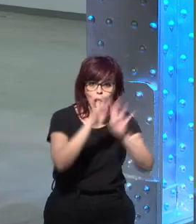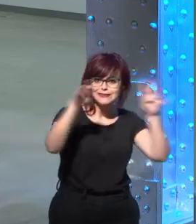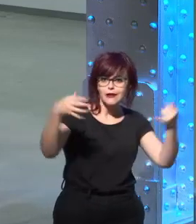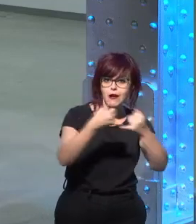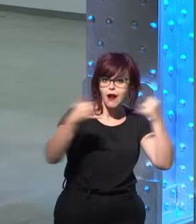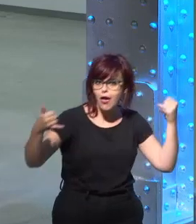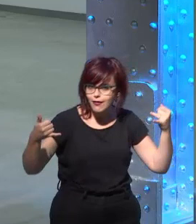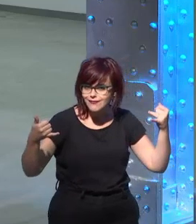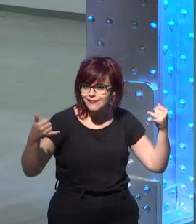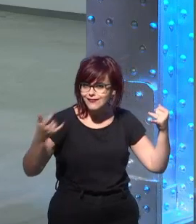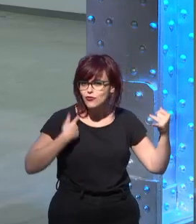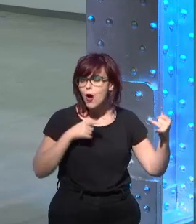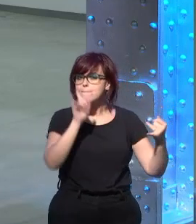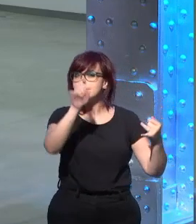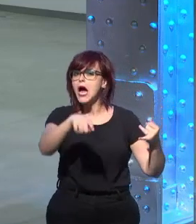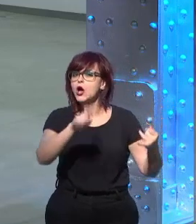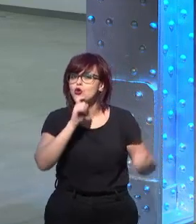todo conectado.